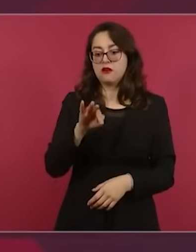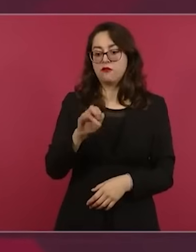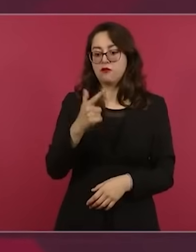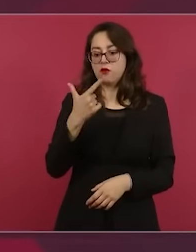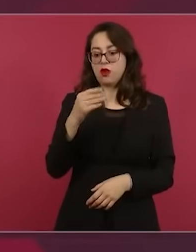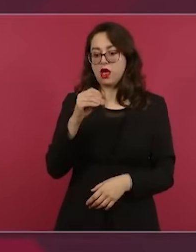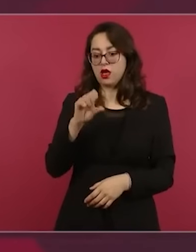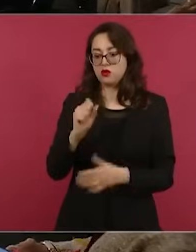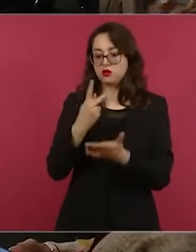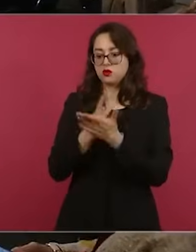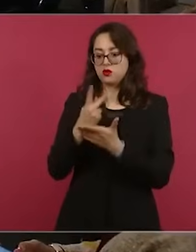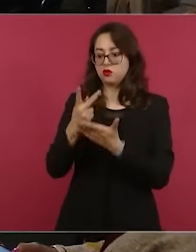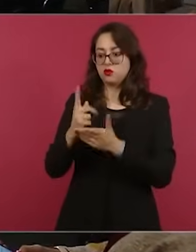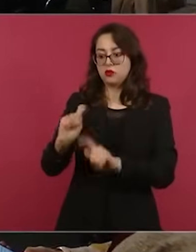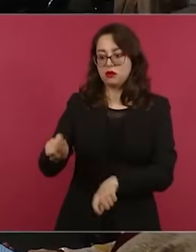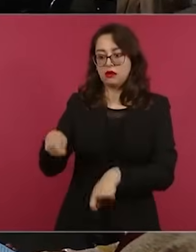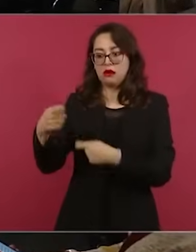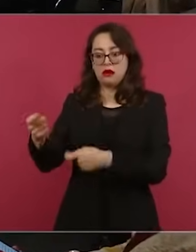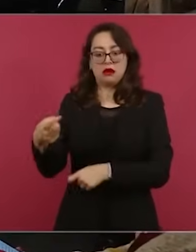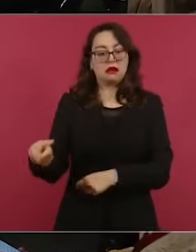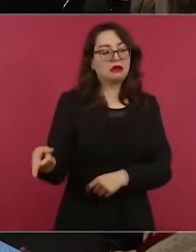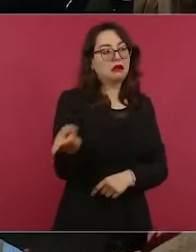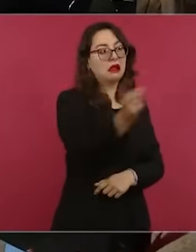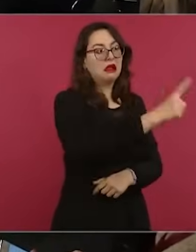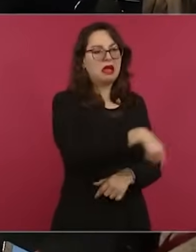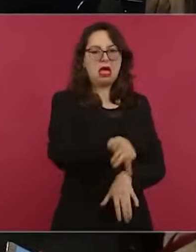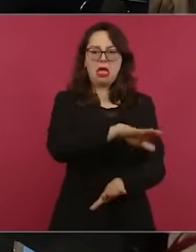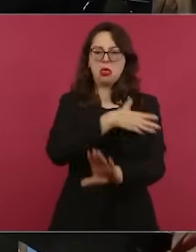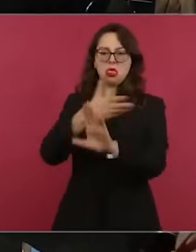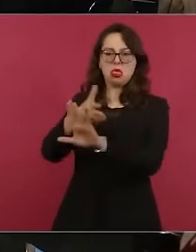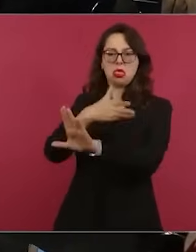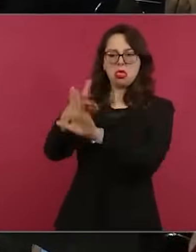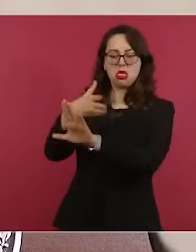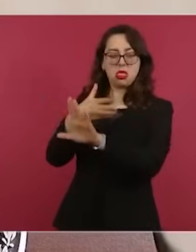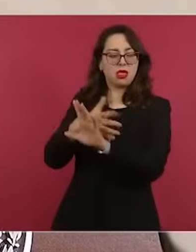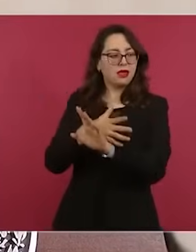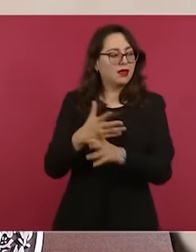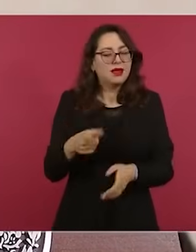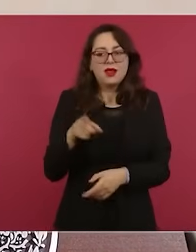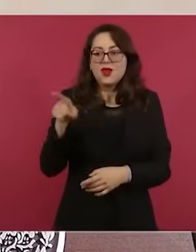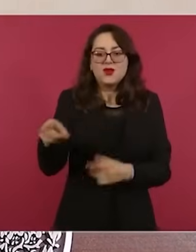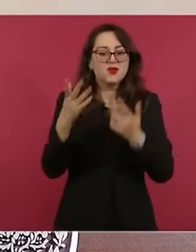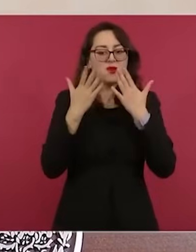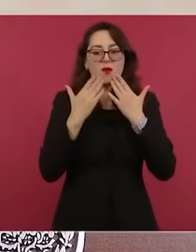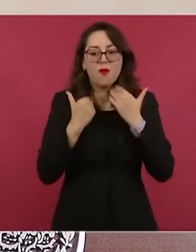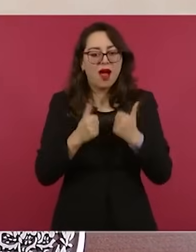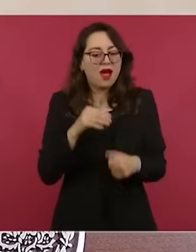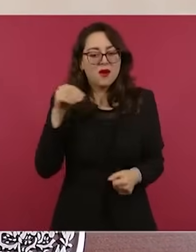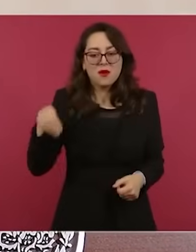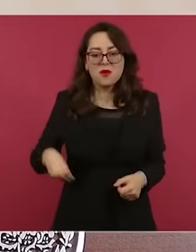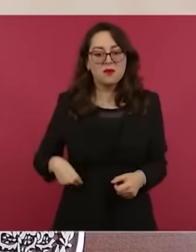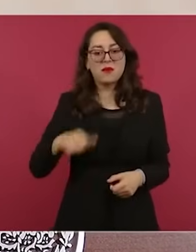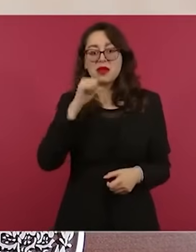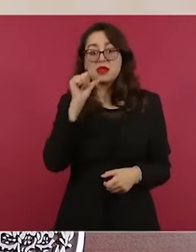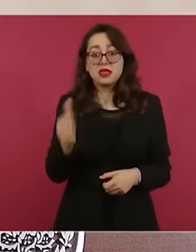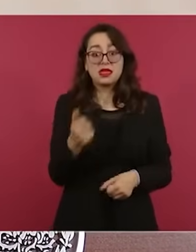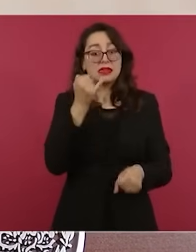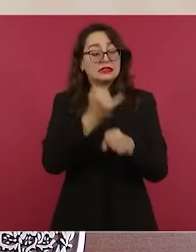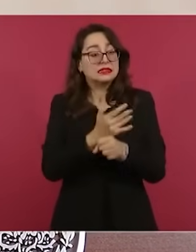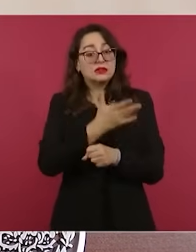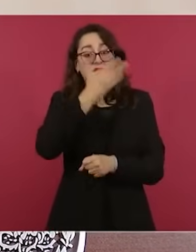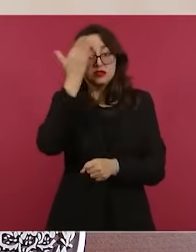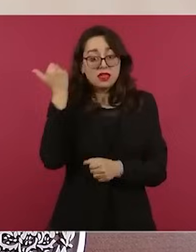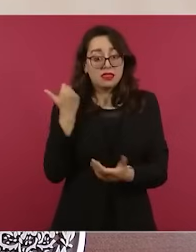Y esto de que los de la comisión para conocer